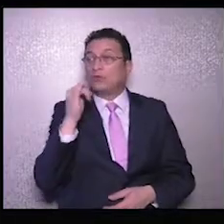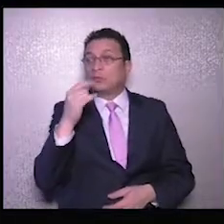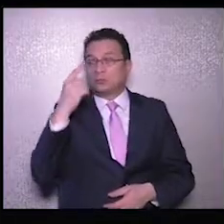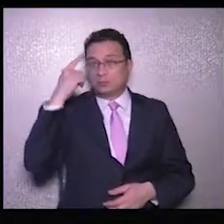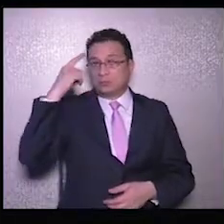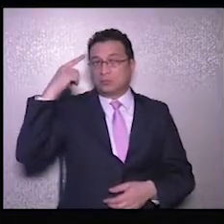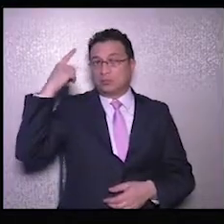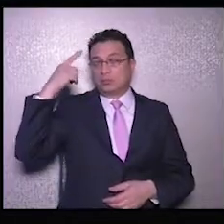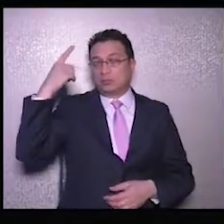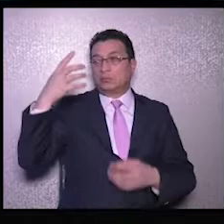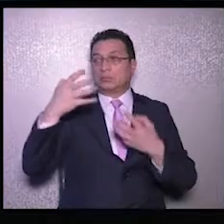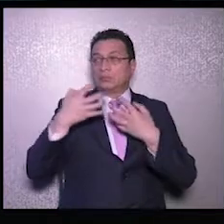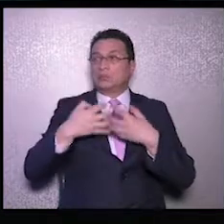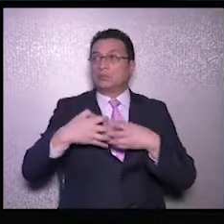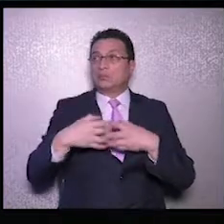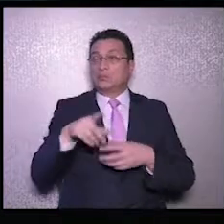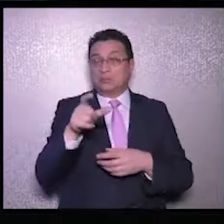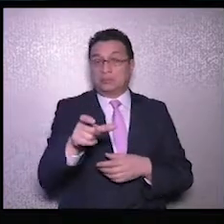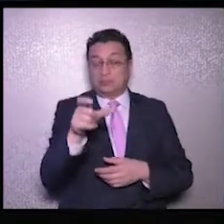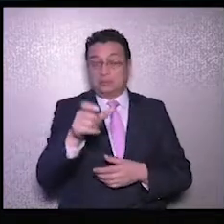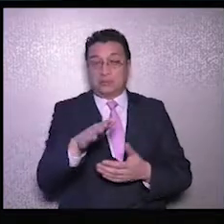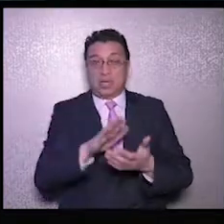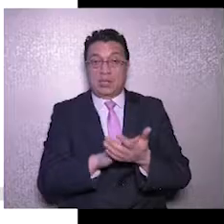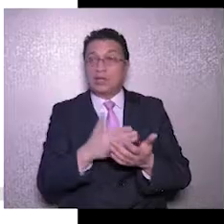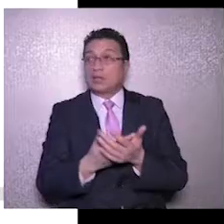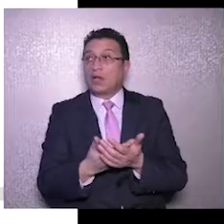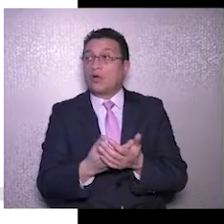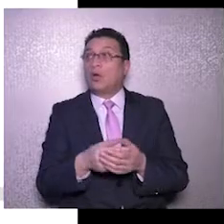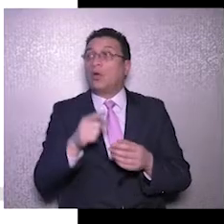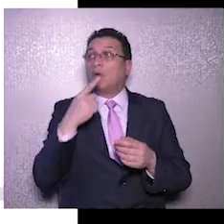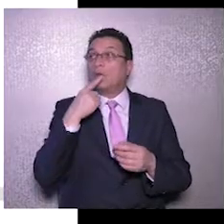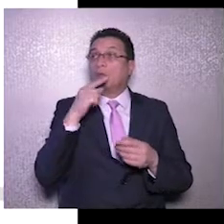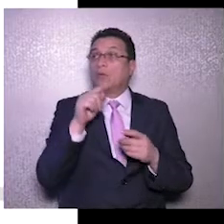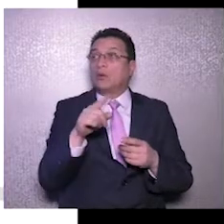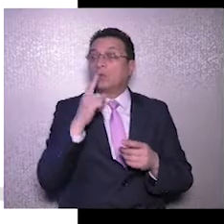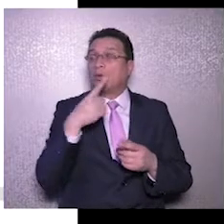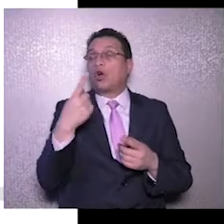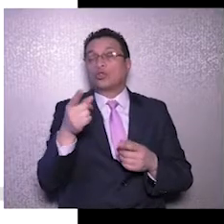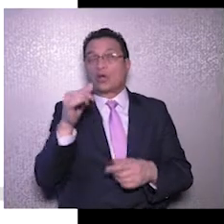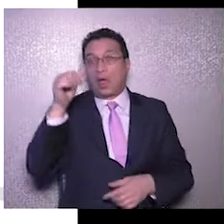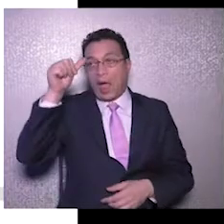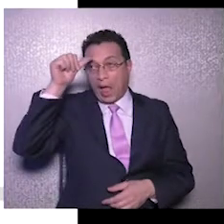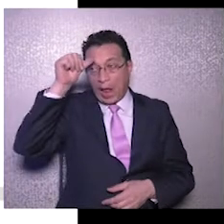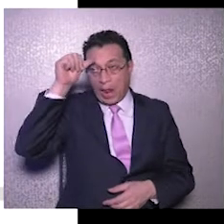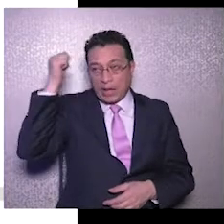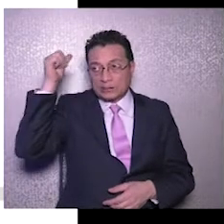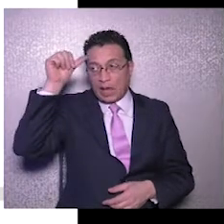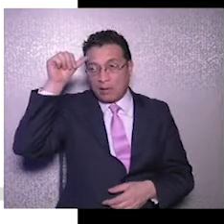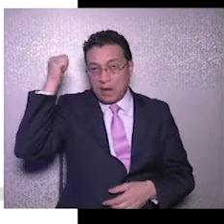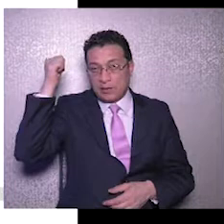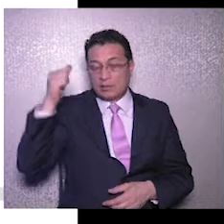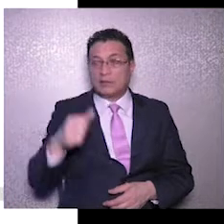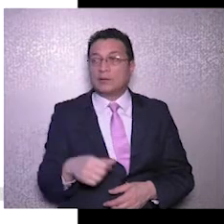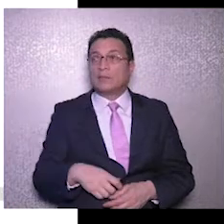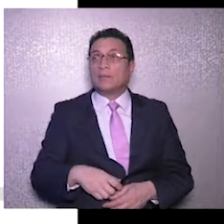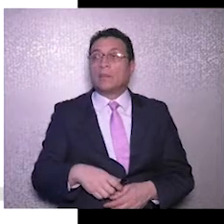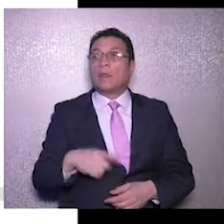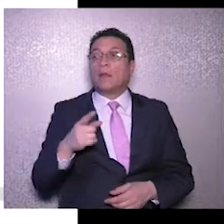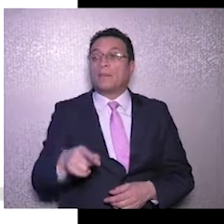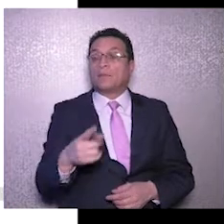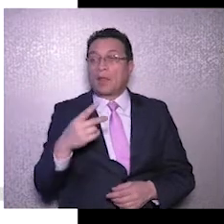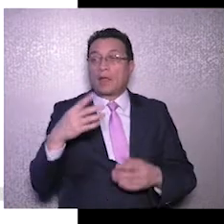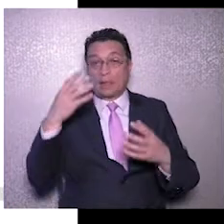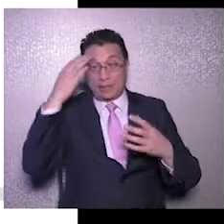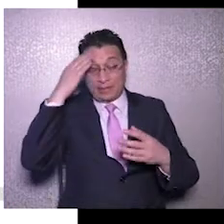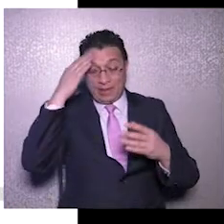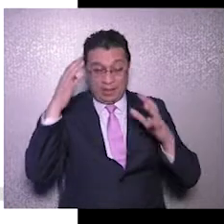a pensar, ¿este es un individuo sano? ¿Este es un individuo con Alzheimer? La morfología del cerebro es